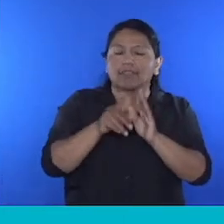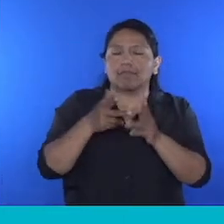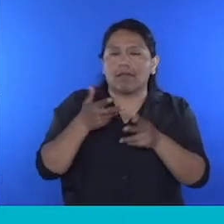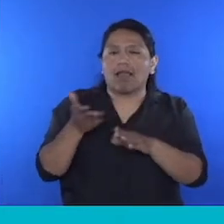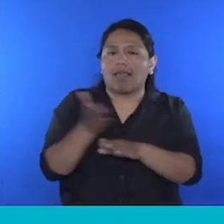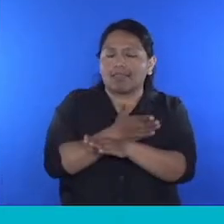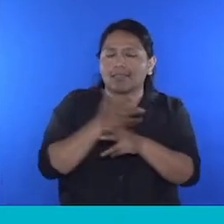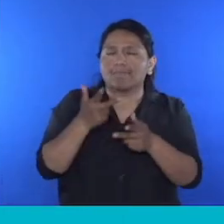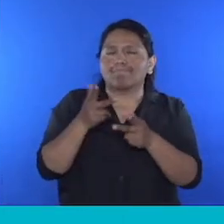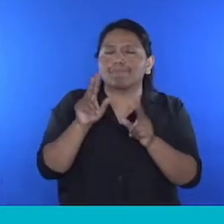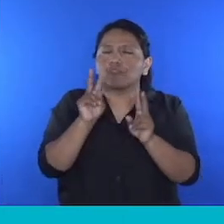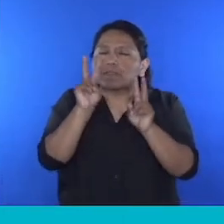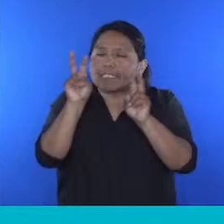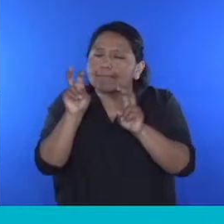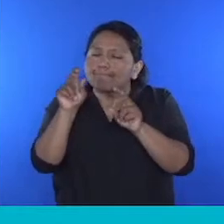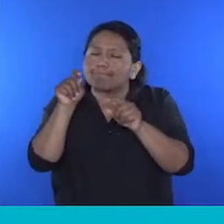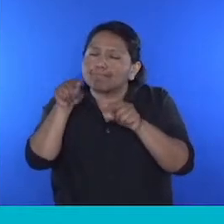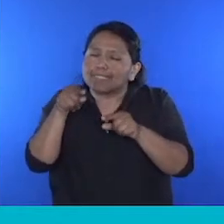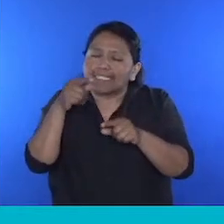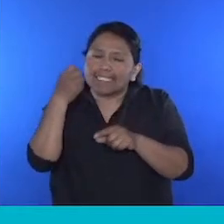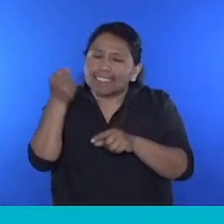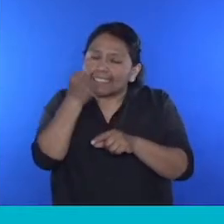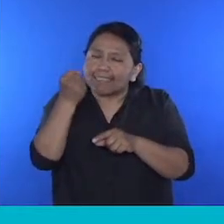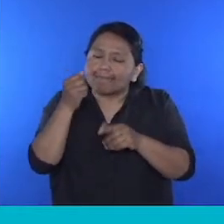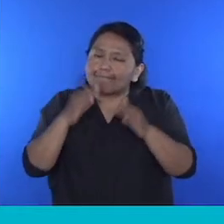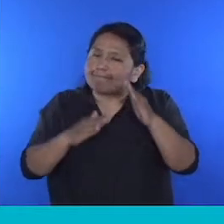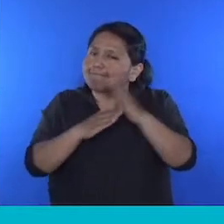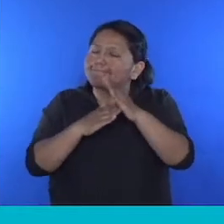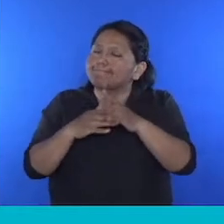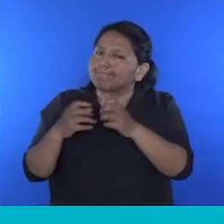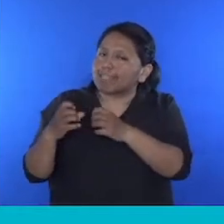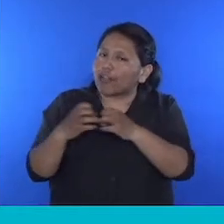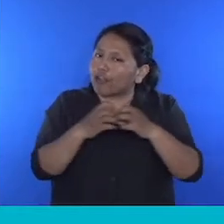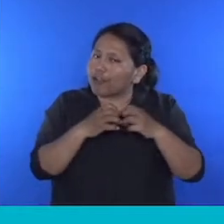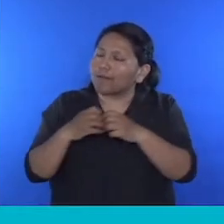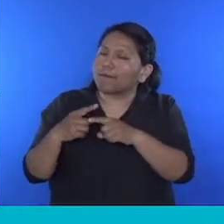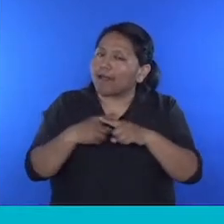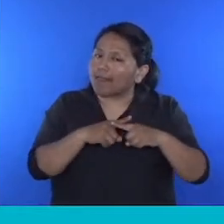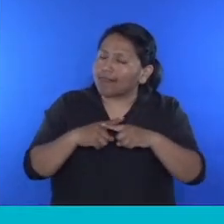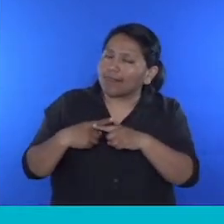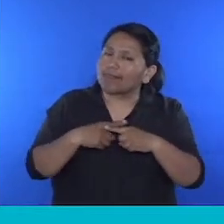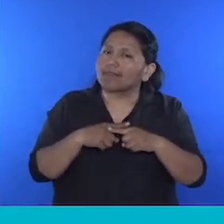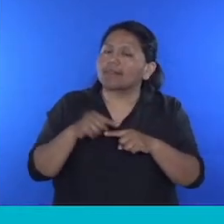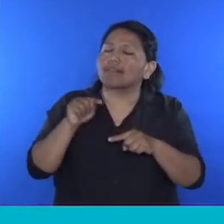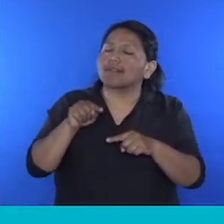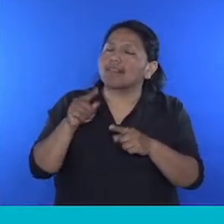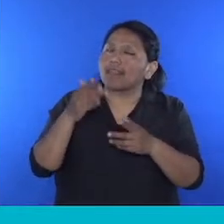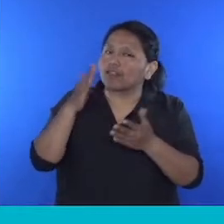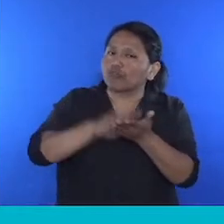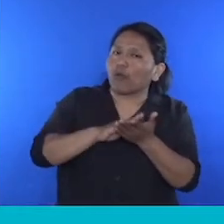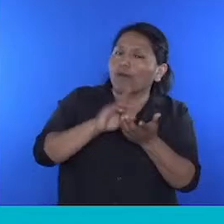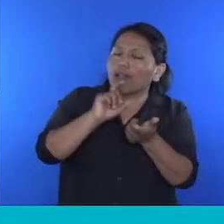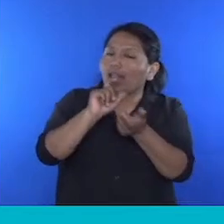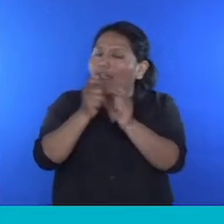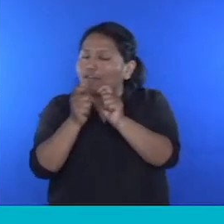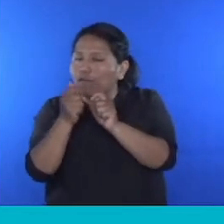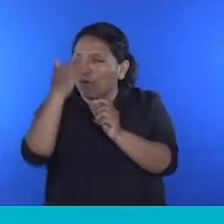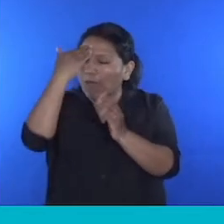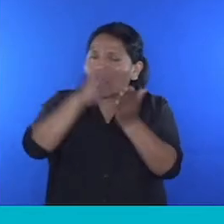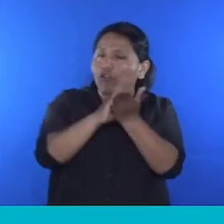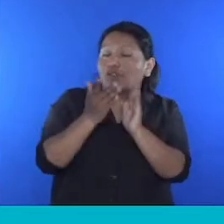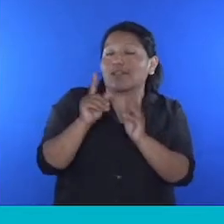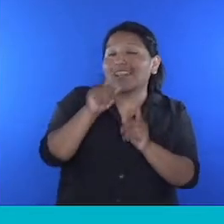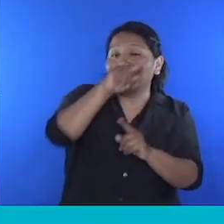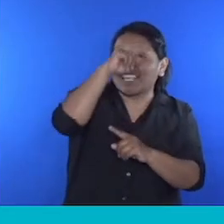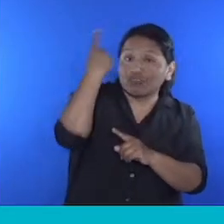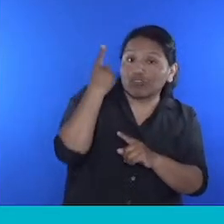previa y un tema que había sido central en los debates respecto a las reformas constitucionales que se habían dado a